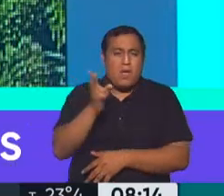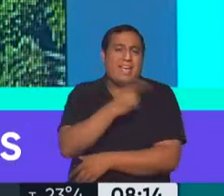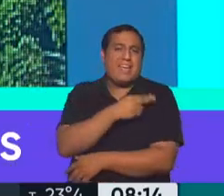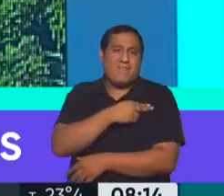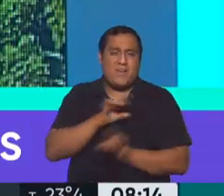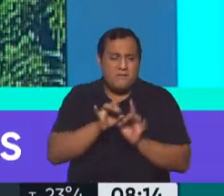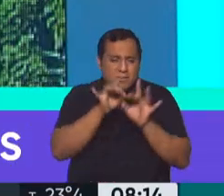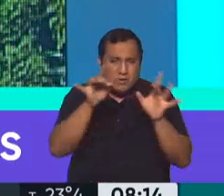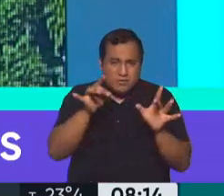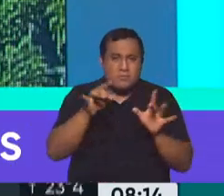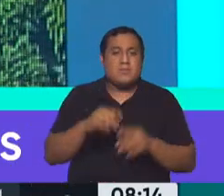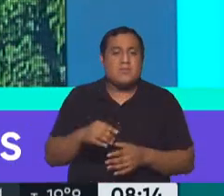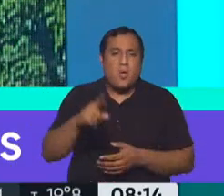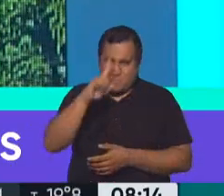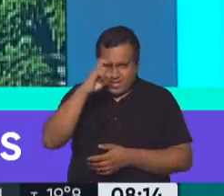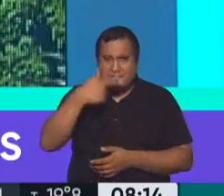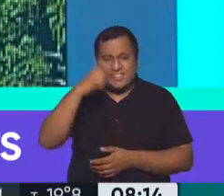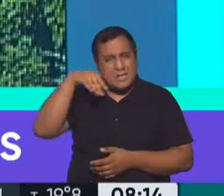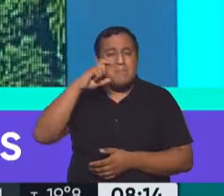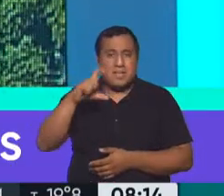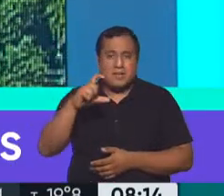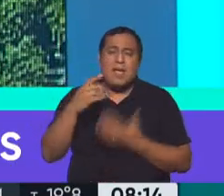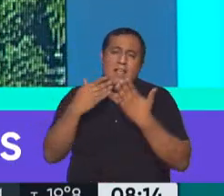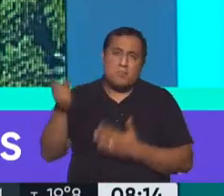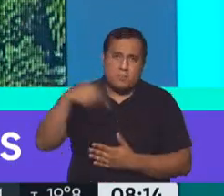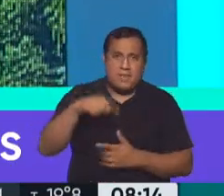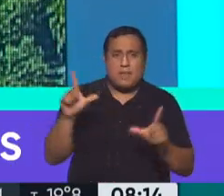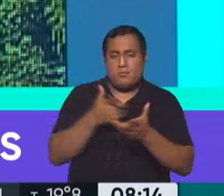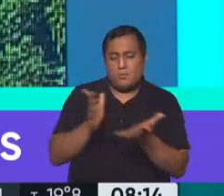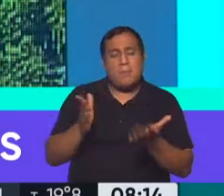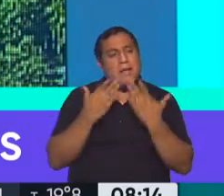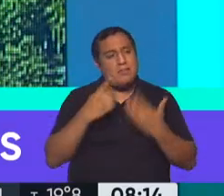Infectología del C2 gracias por haber venido hoy aquí en la televisión pública